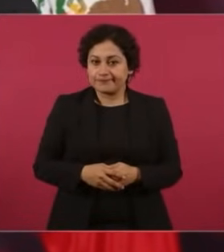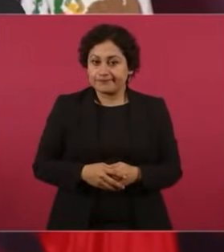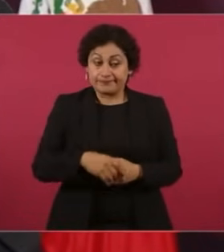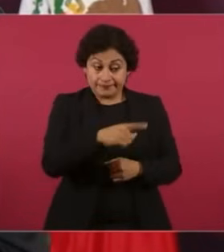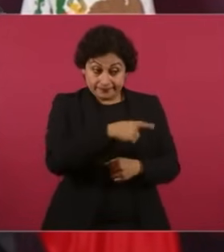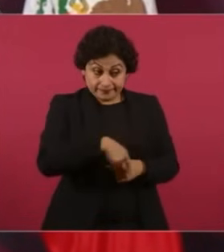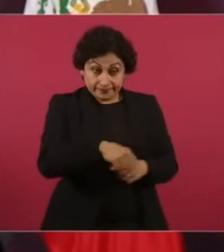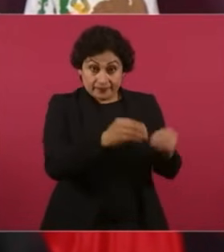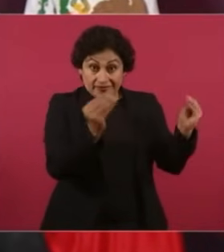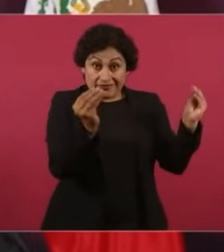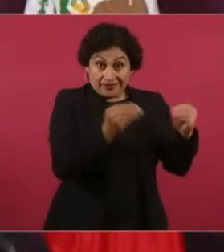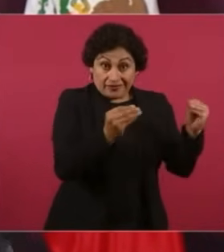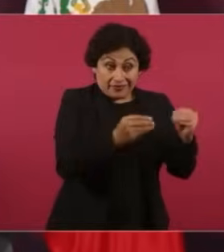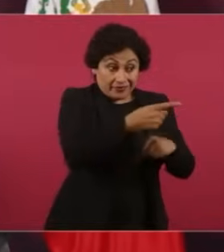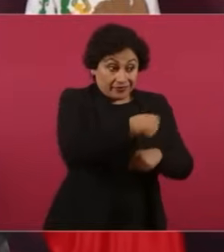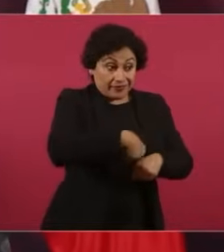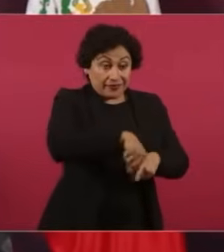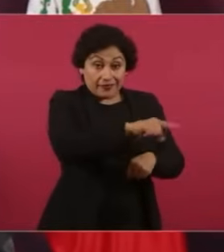debatiera entre ellos,